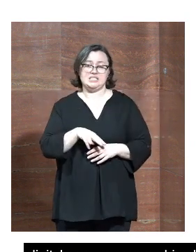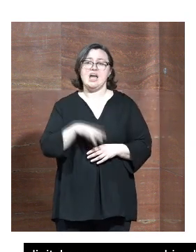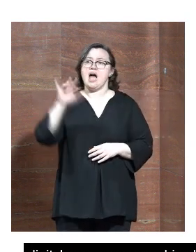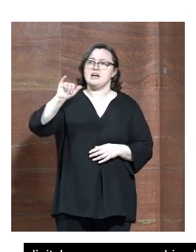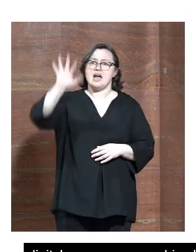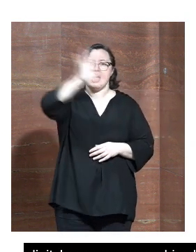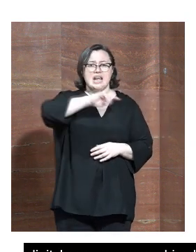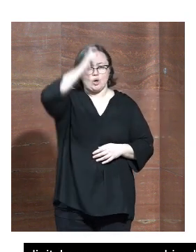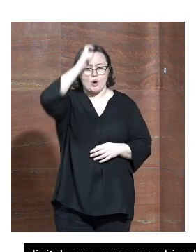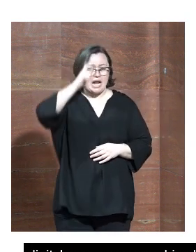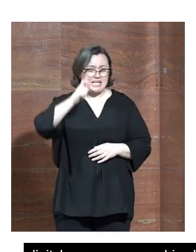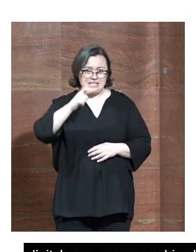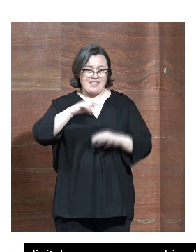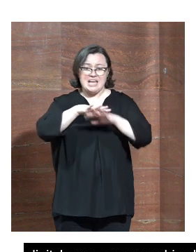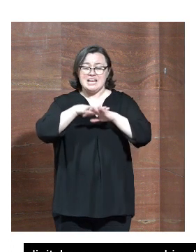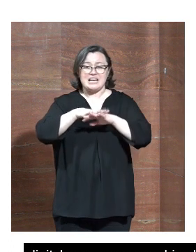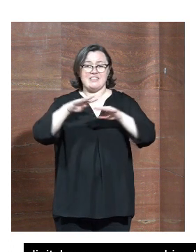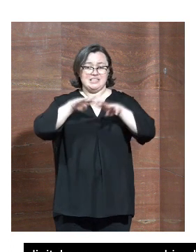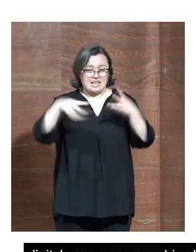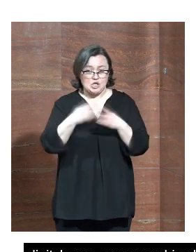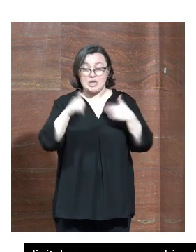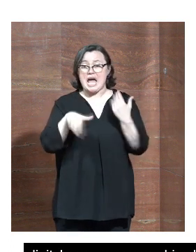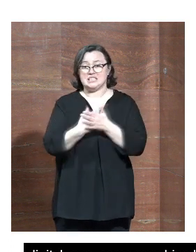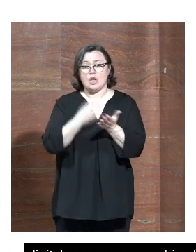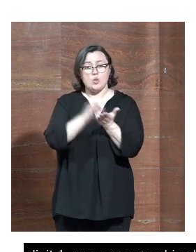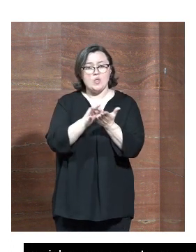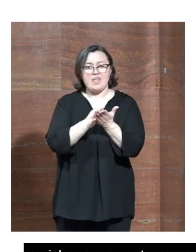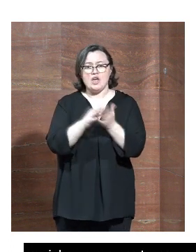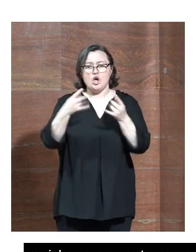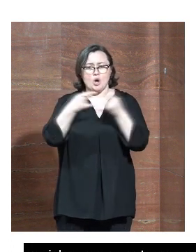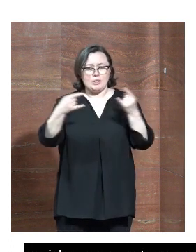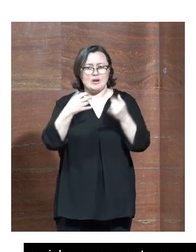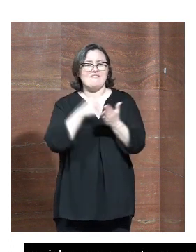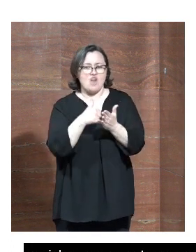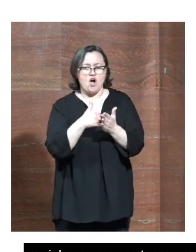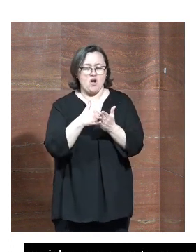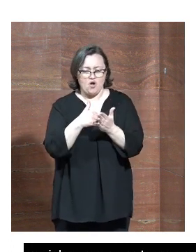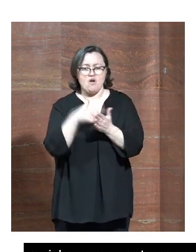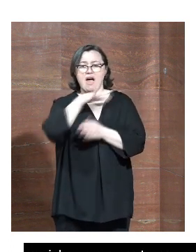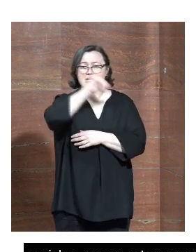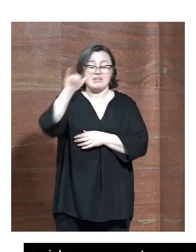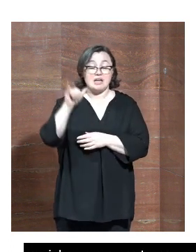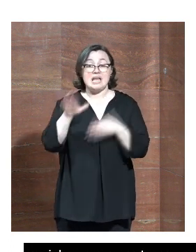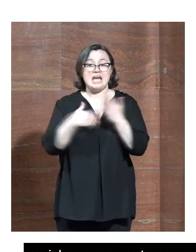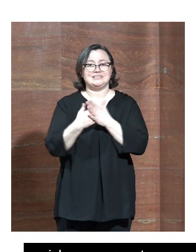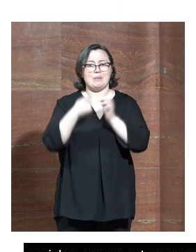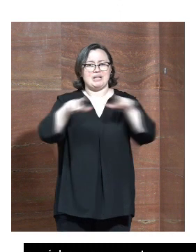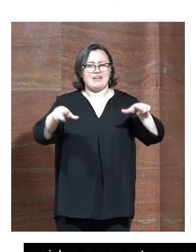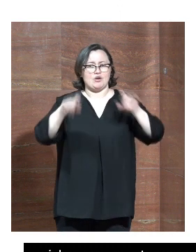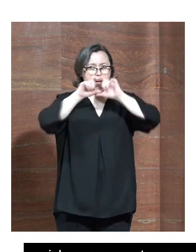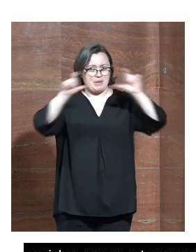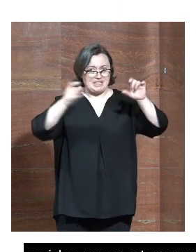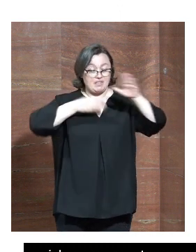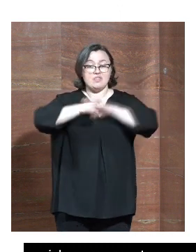hay áreas rurales, inclusive áreas urbanas con muy poca cobertura. Y por otra parte, las plataformas